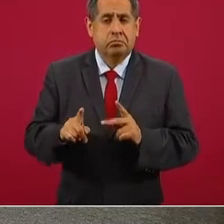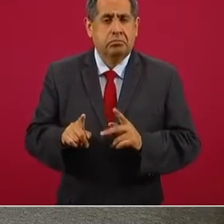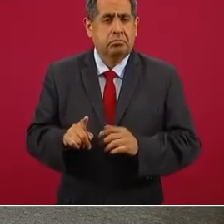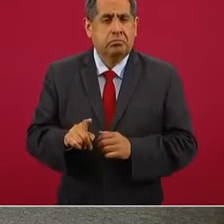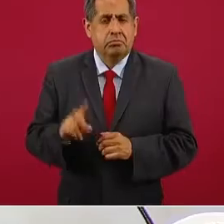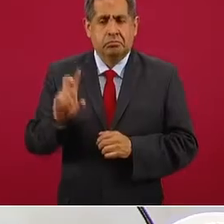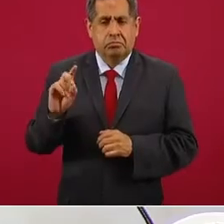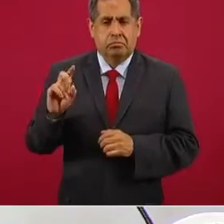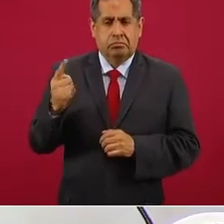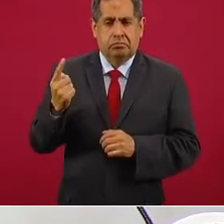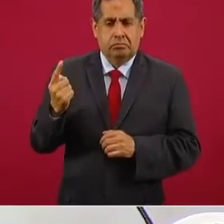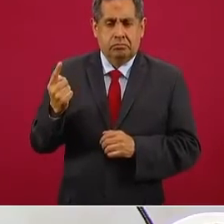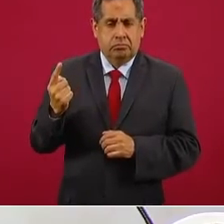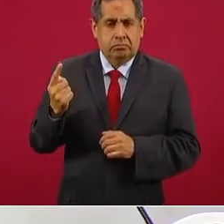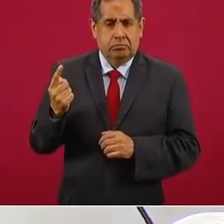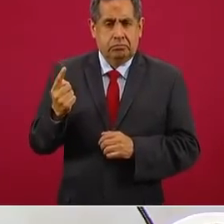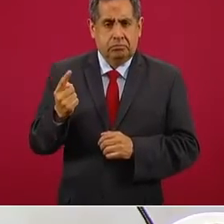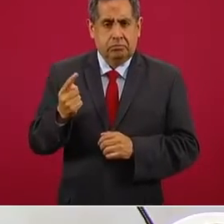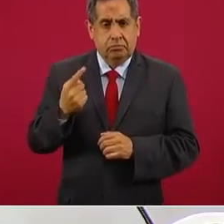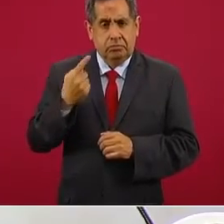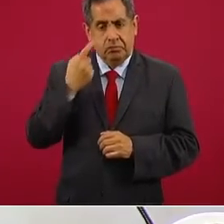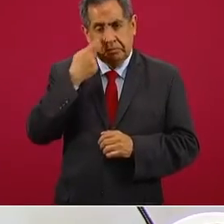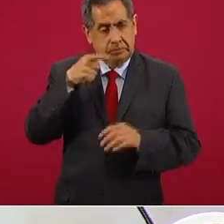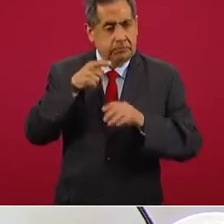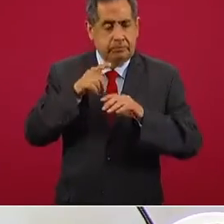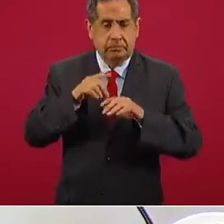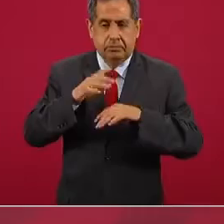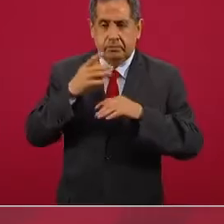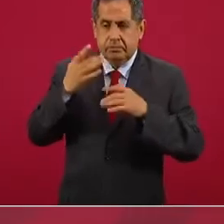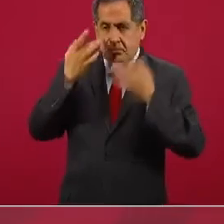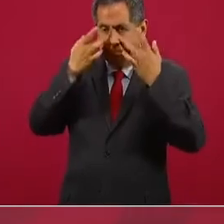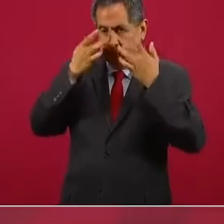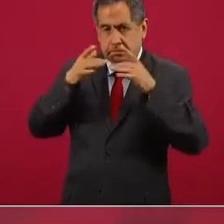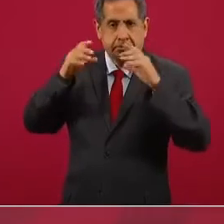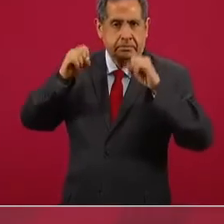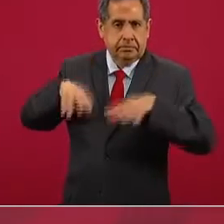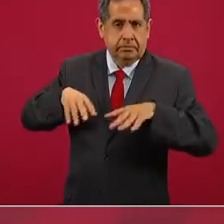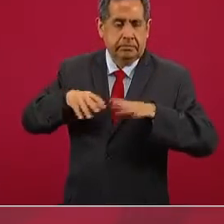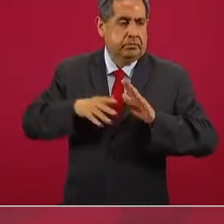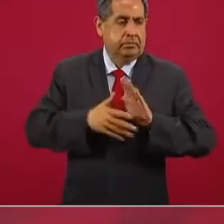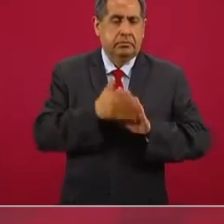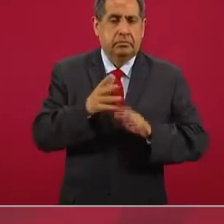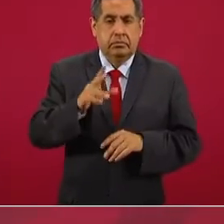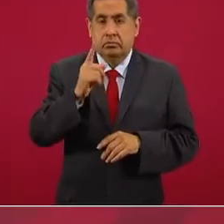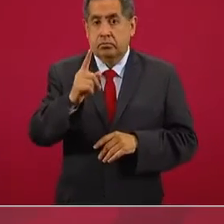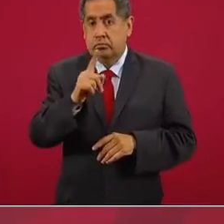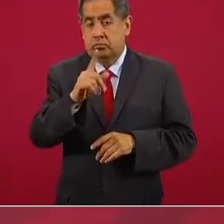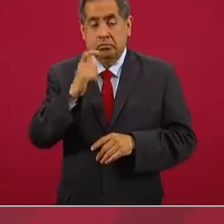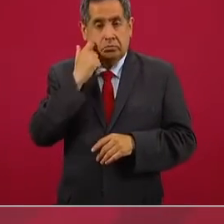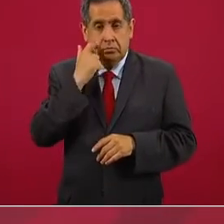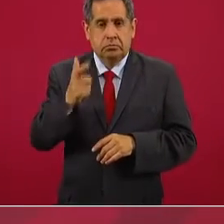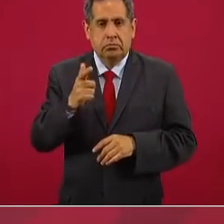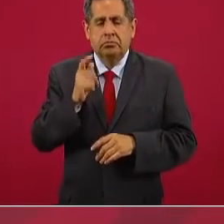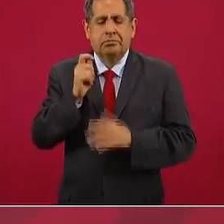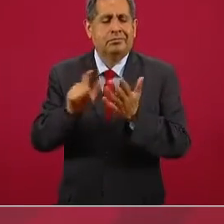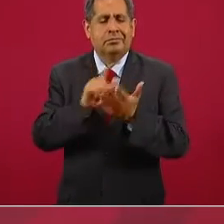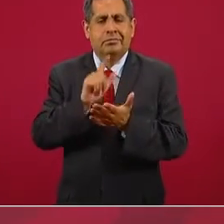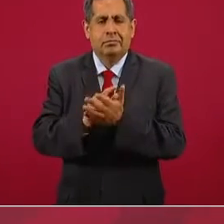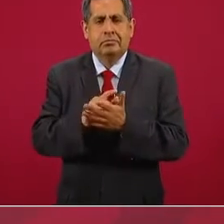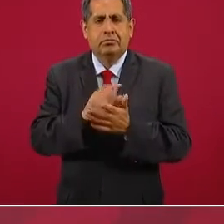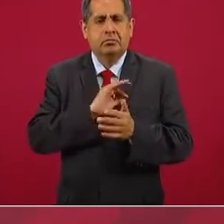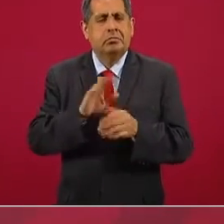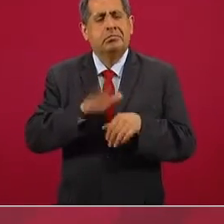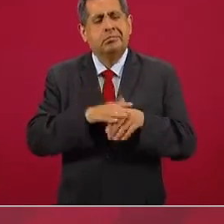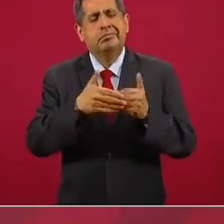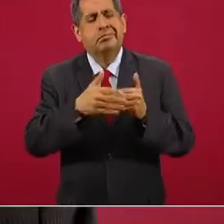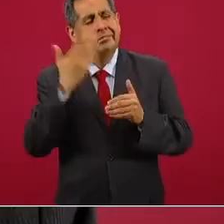el 31 dejan los cargos porque no queremos, legalmente podrían estar